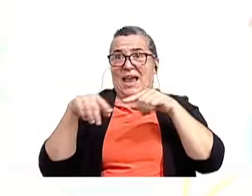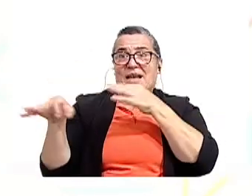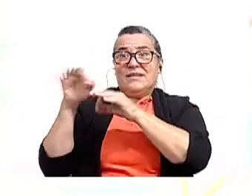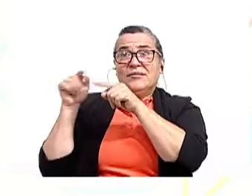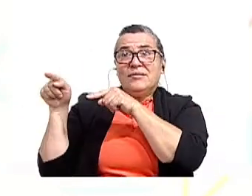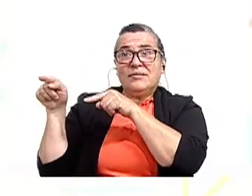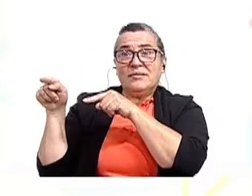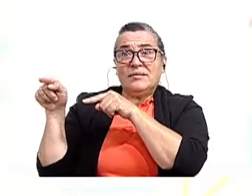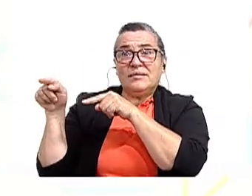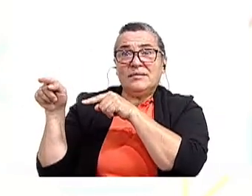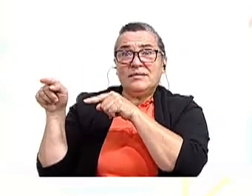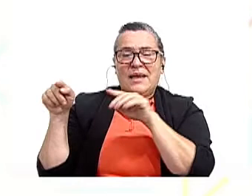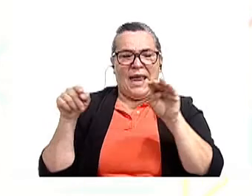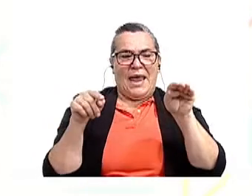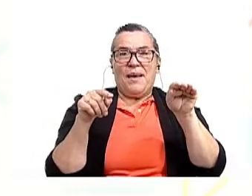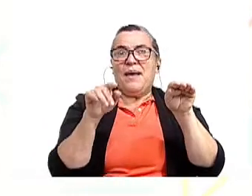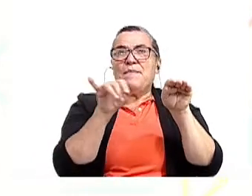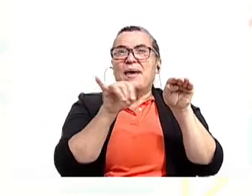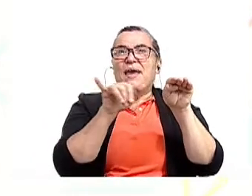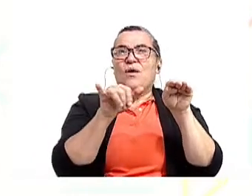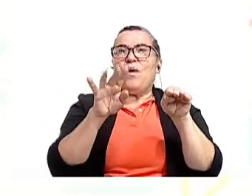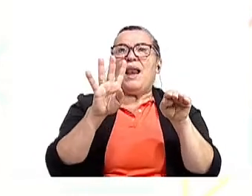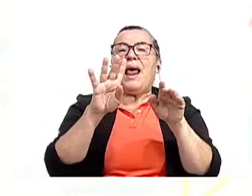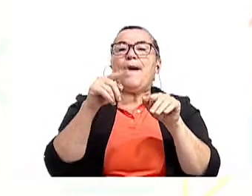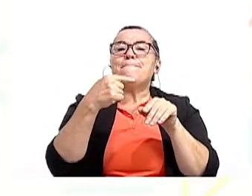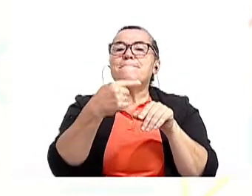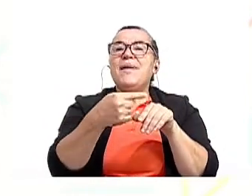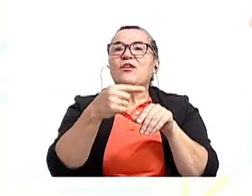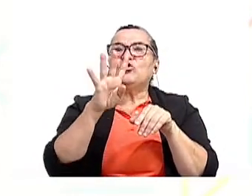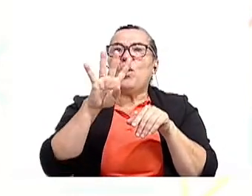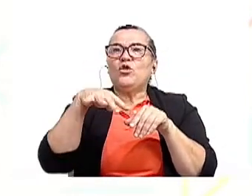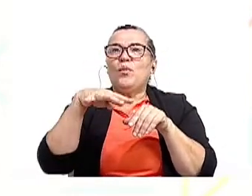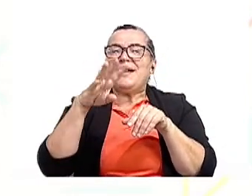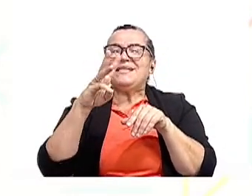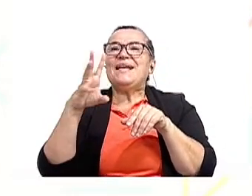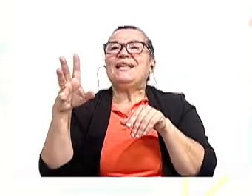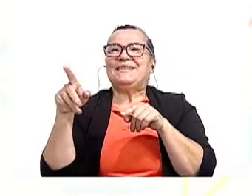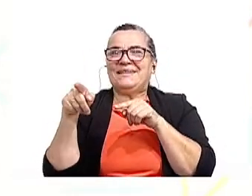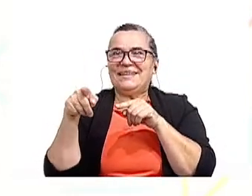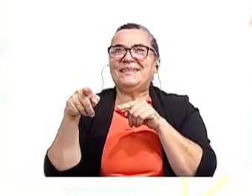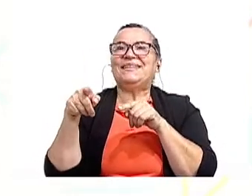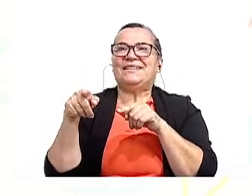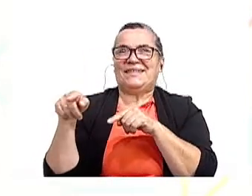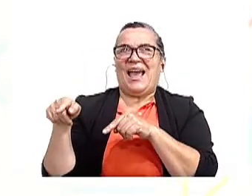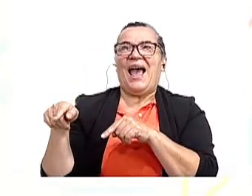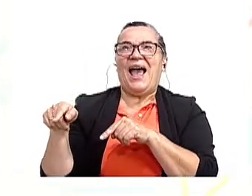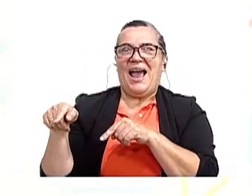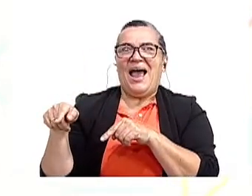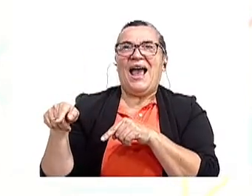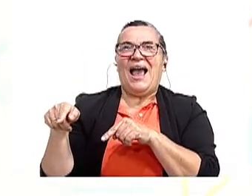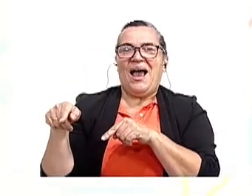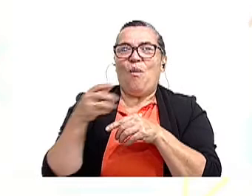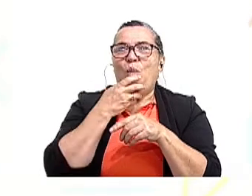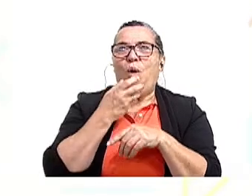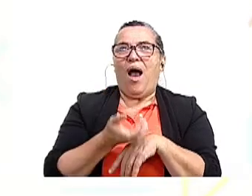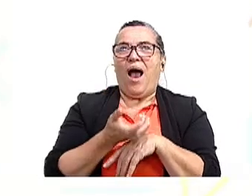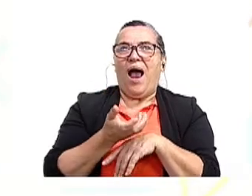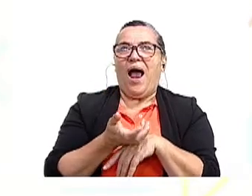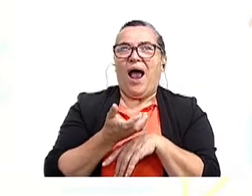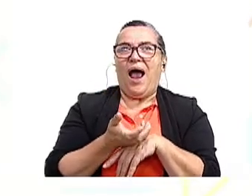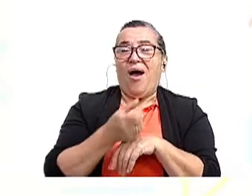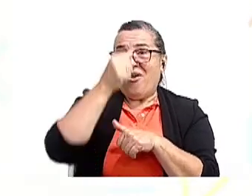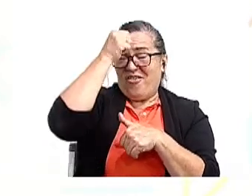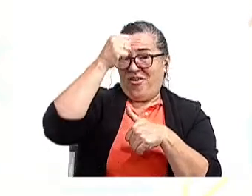operaciones, obtenemos que m es igual a menos 4.600. ¡Wow! ¿Recuerdan